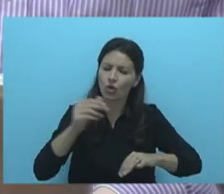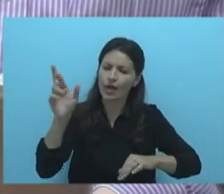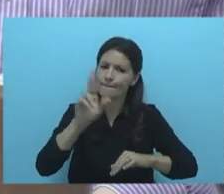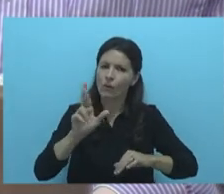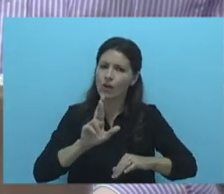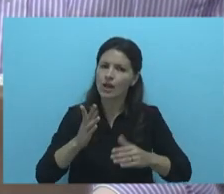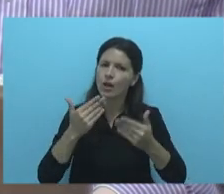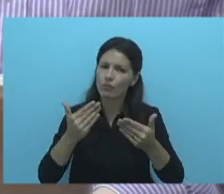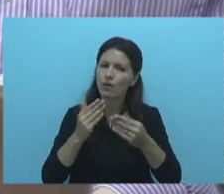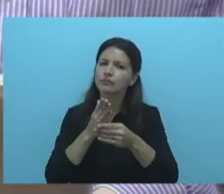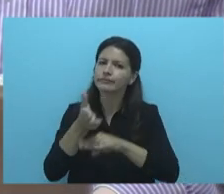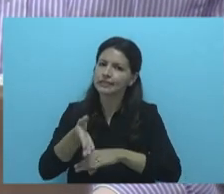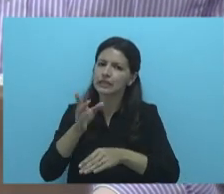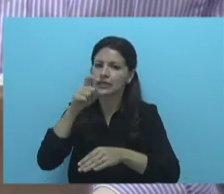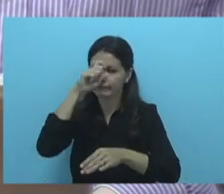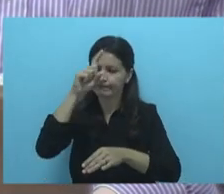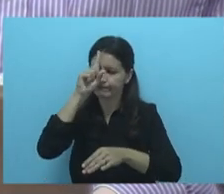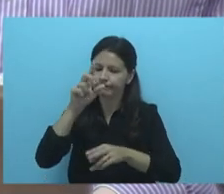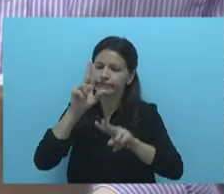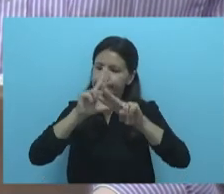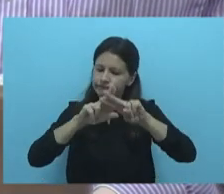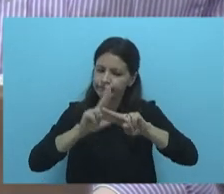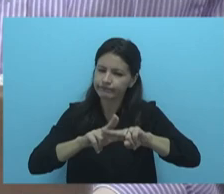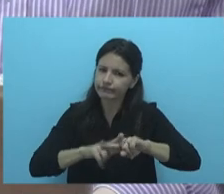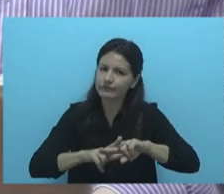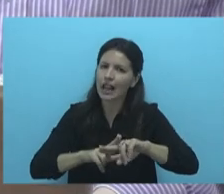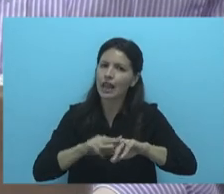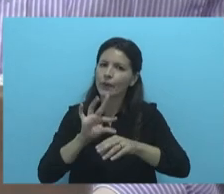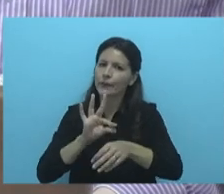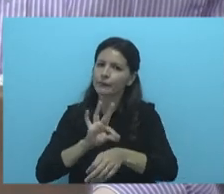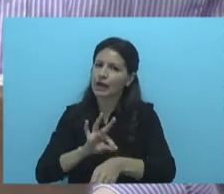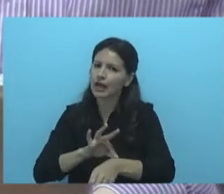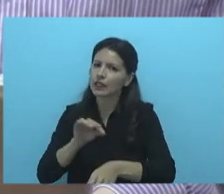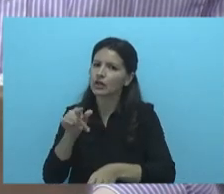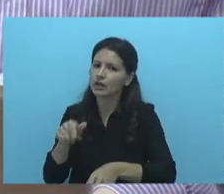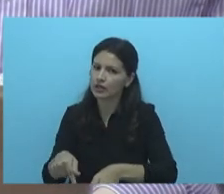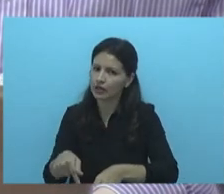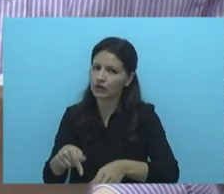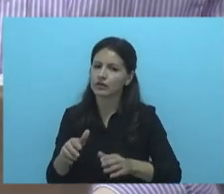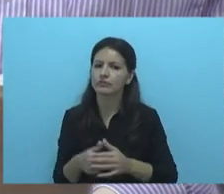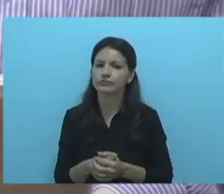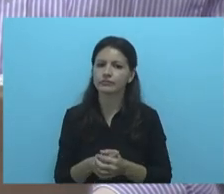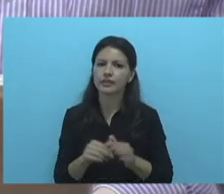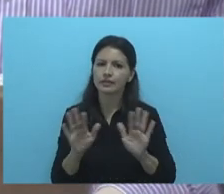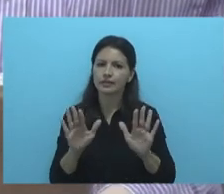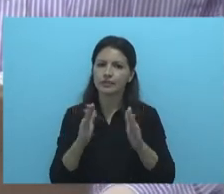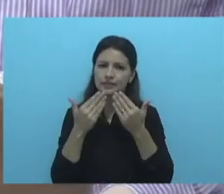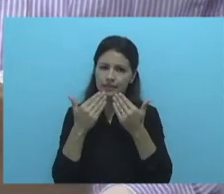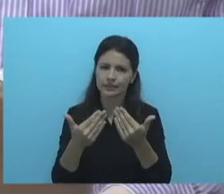las mujeres de la provincia de Santa Fe, no importa si viven en grandes ciudades, sino que son santafesinas.